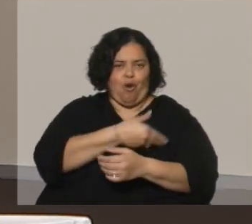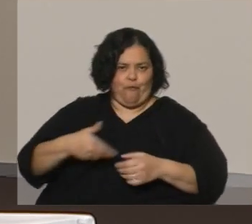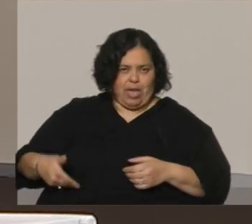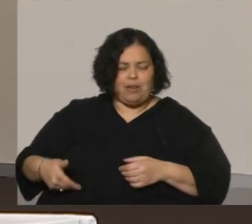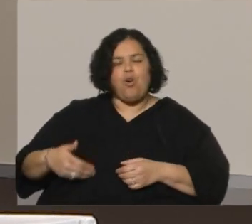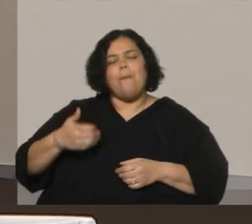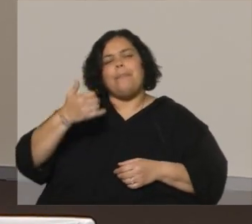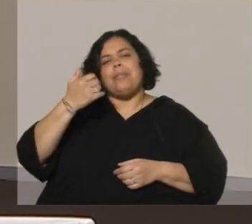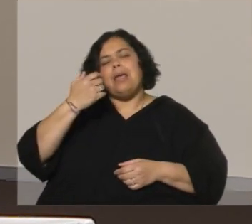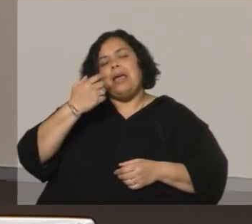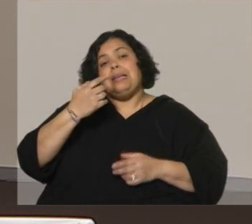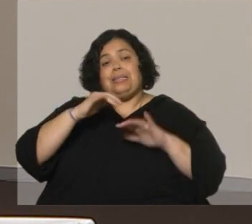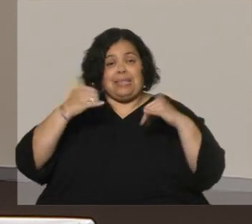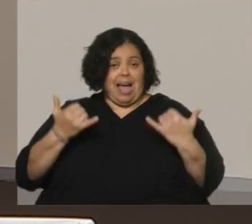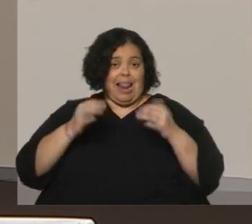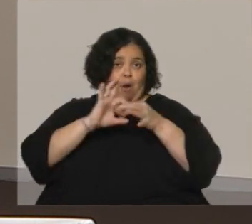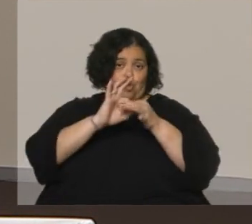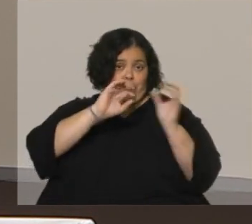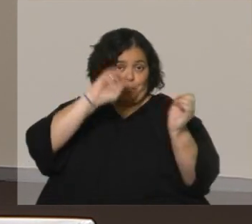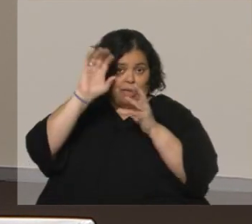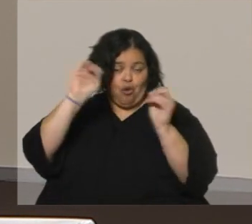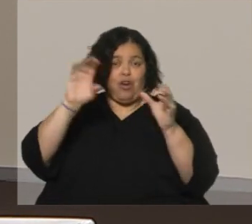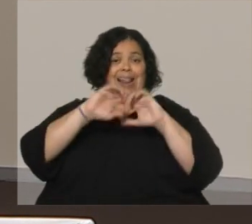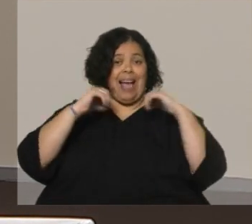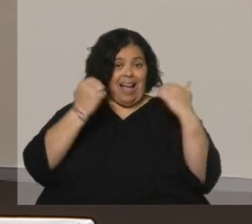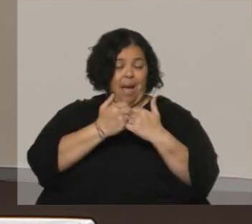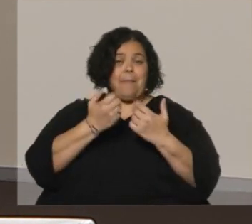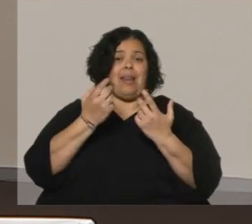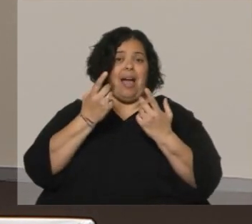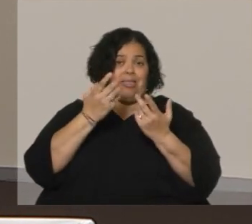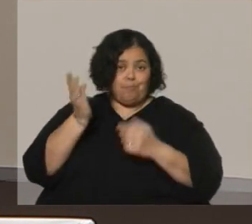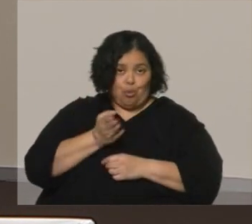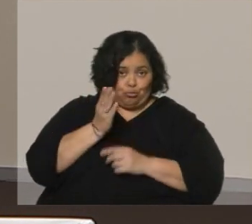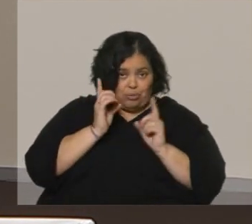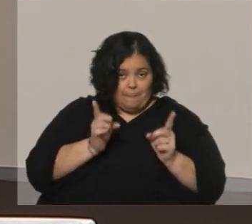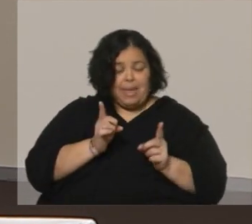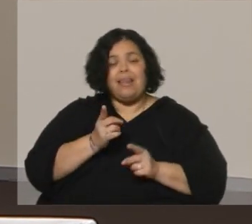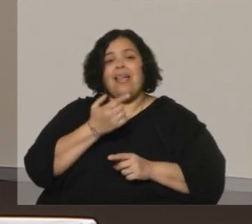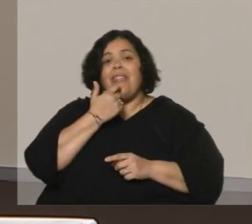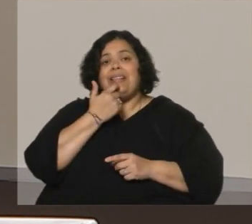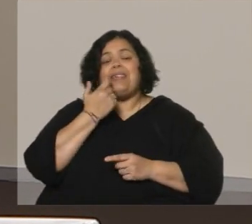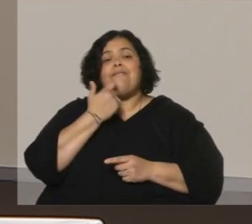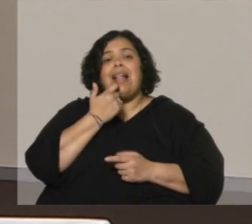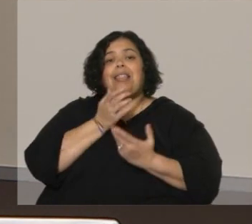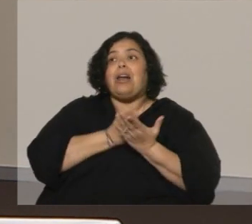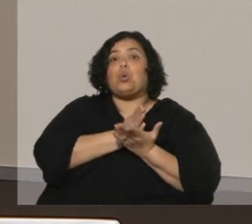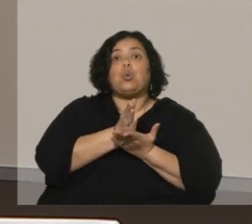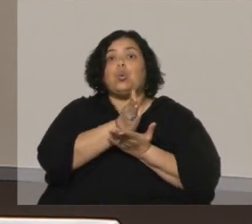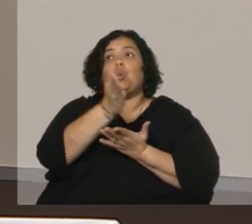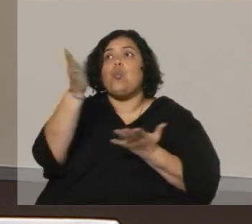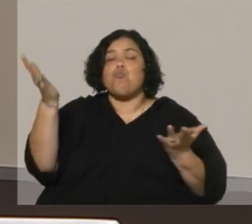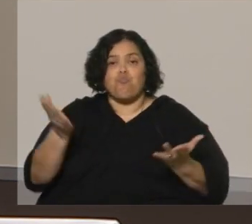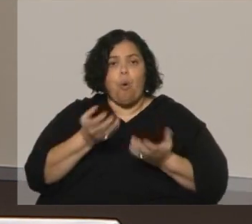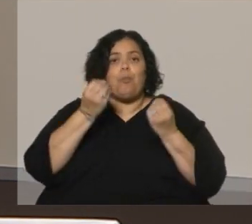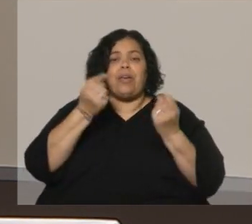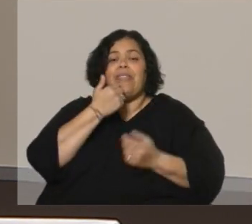la unión de exportadores las cámaras empresariales que es la falta de rumbo en materia de inserción internacional es decir o sea se esperaba que el gobierno el